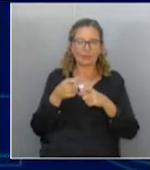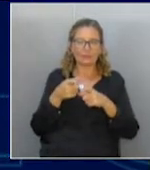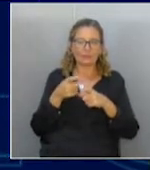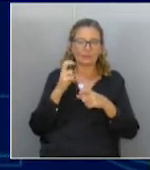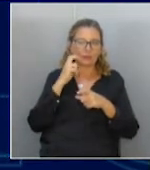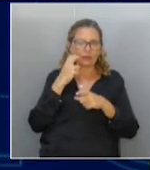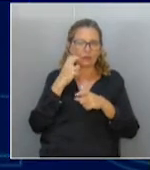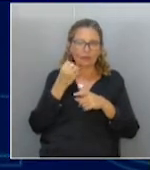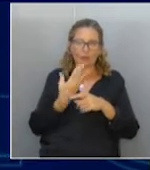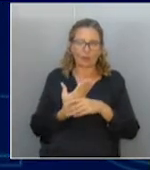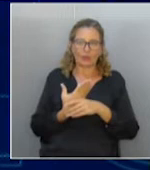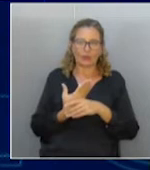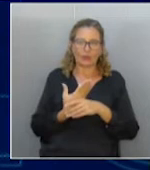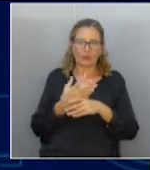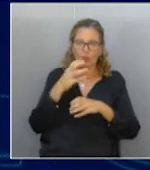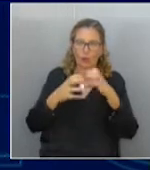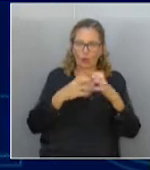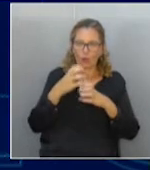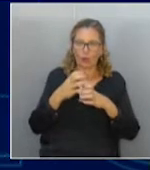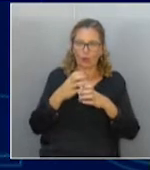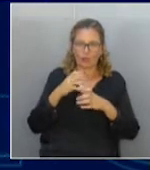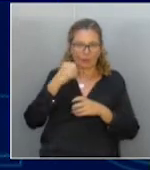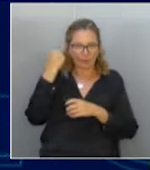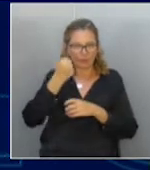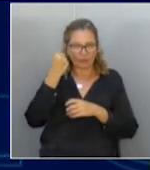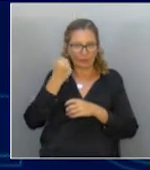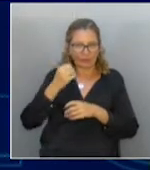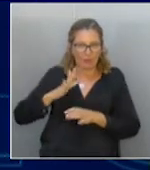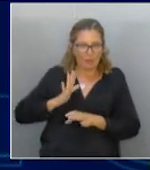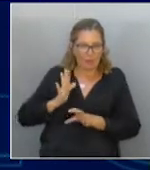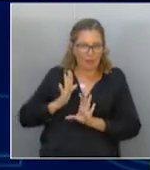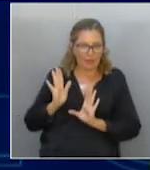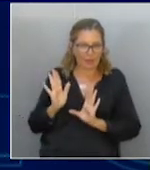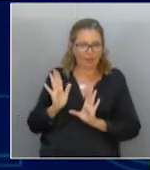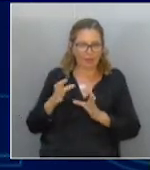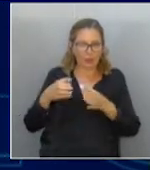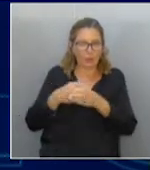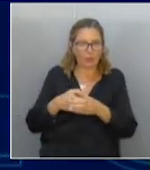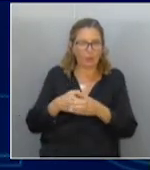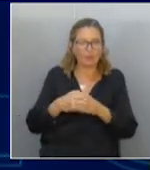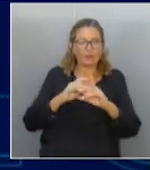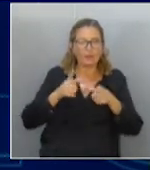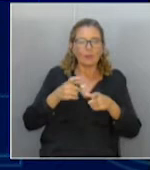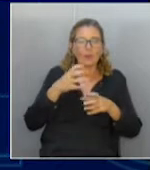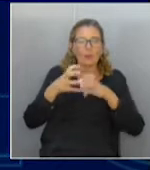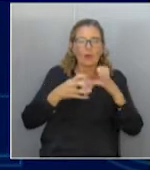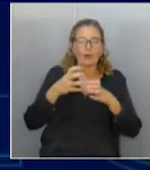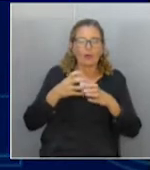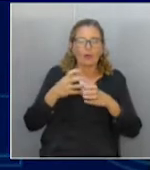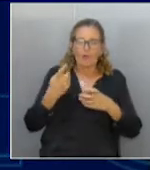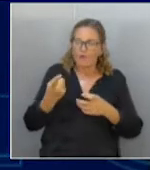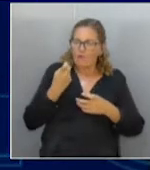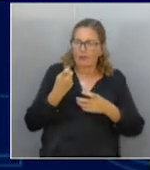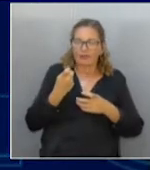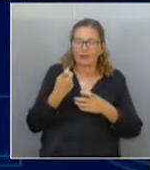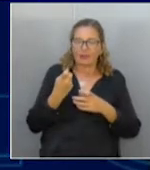violeta como color predominante en el feminismo. Y también un color como bien potente, bien